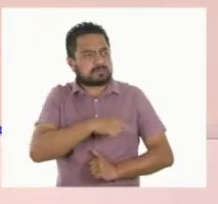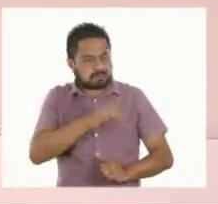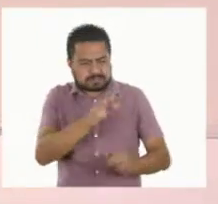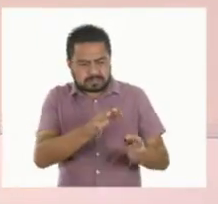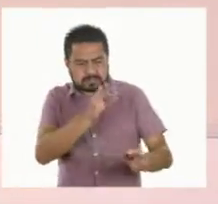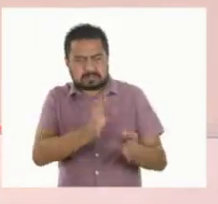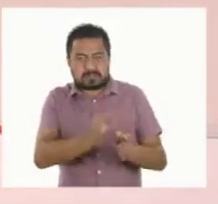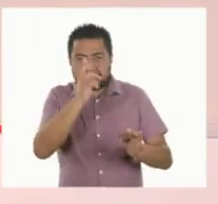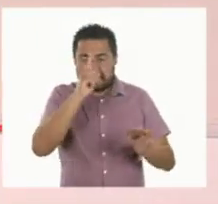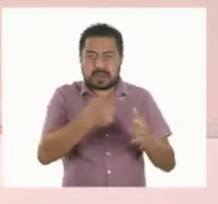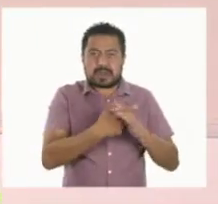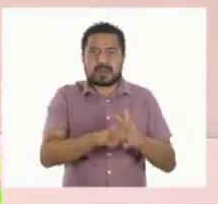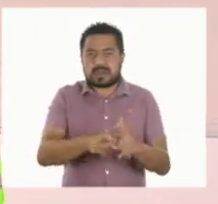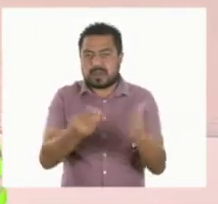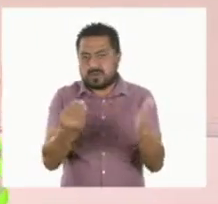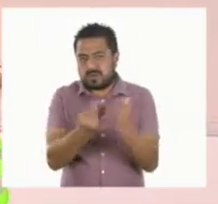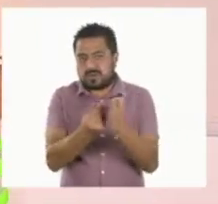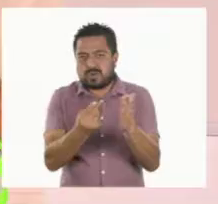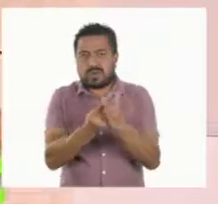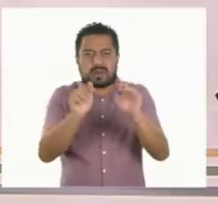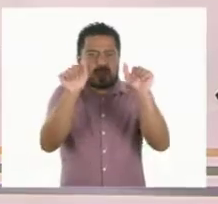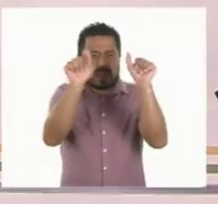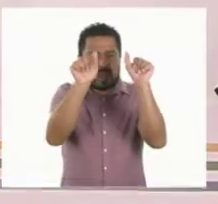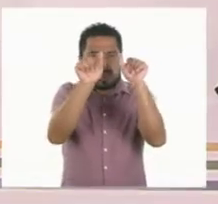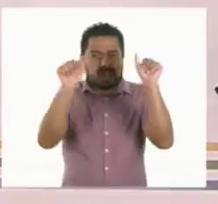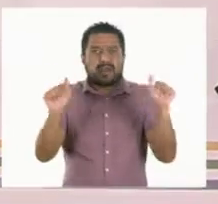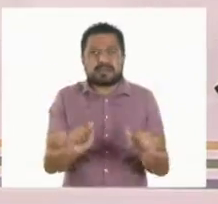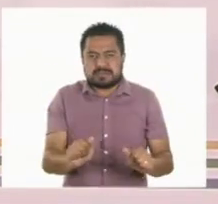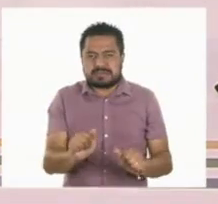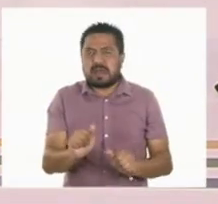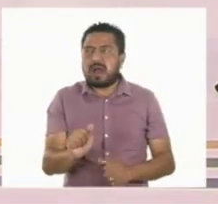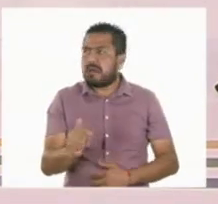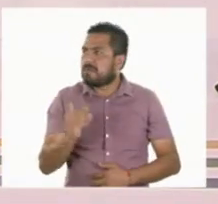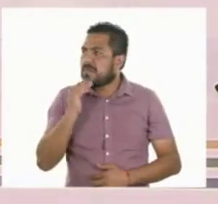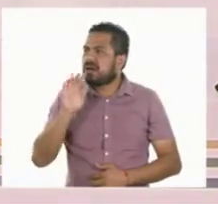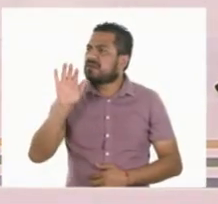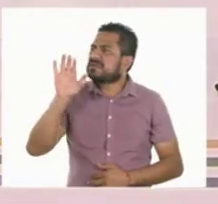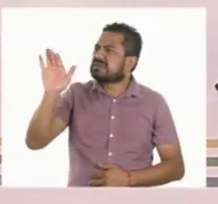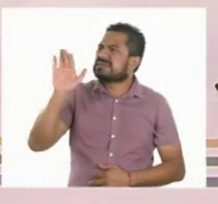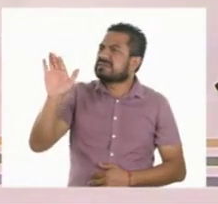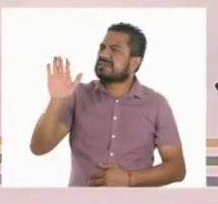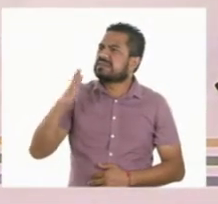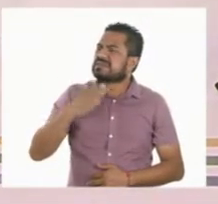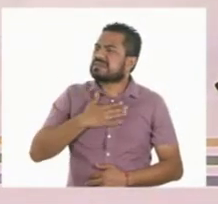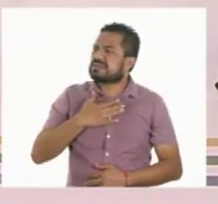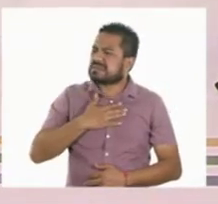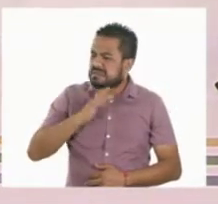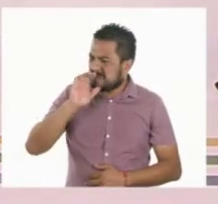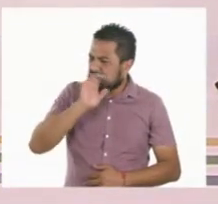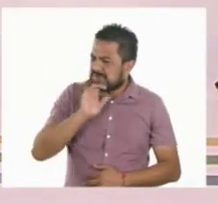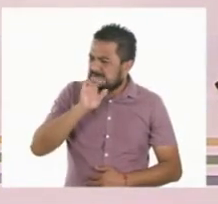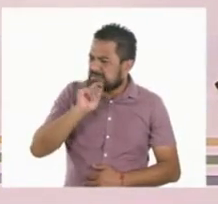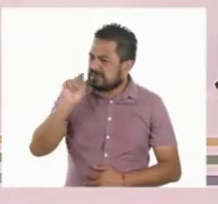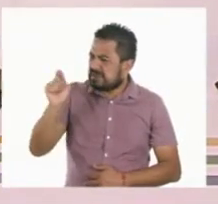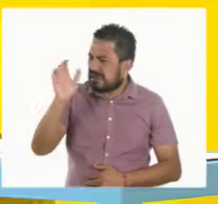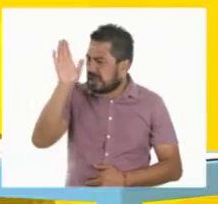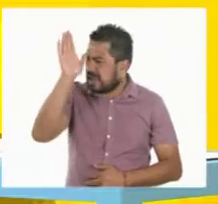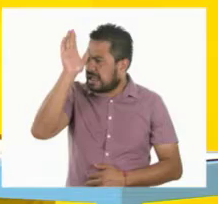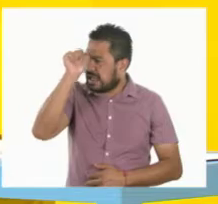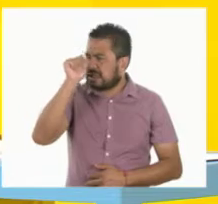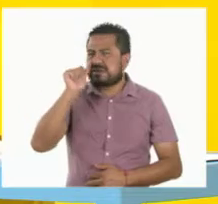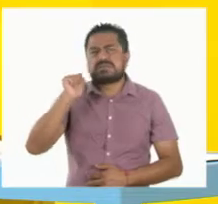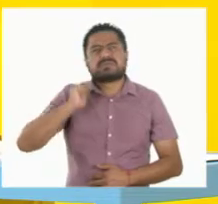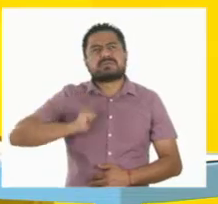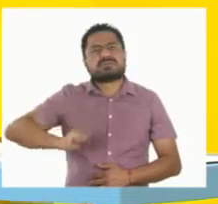preparados para iniciar con nuestra clase de artes. Perfecto. Oye, me llamó mucho la atención esto de recordando